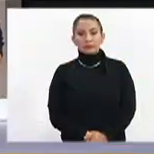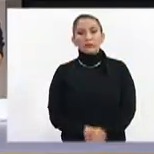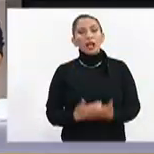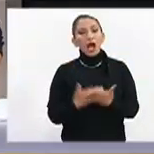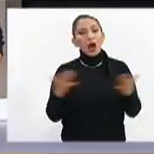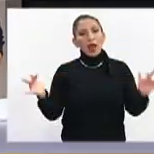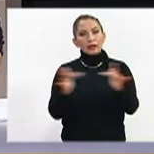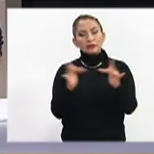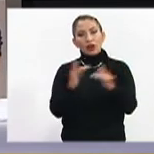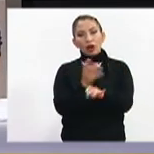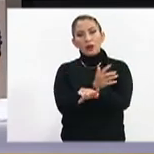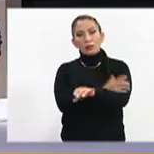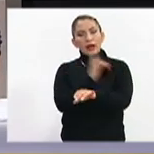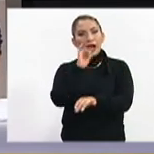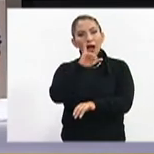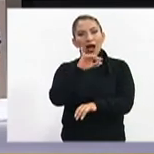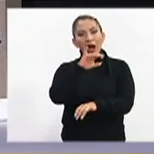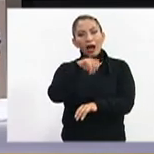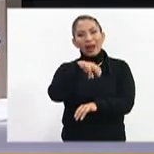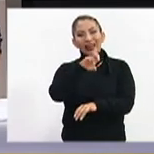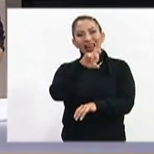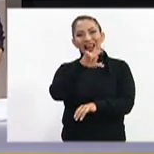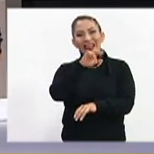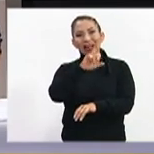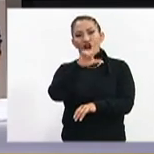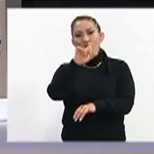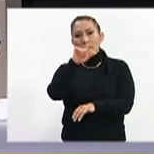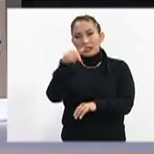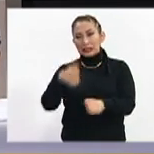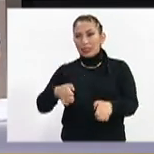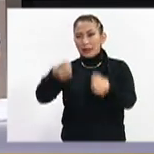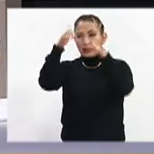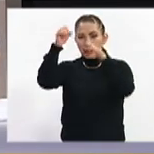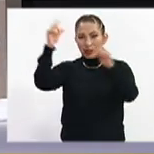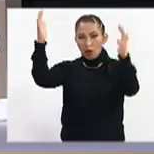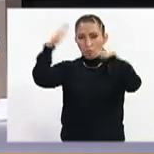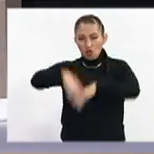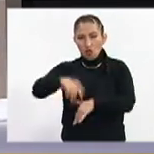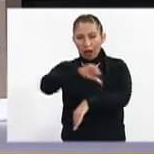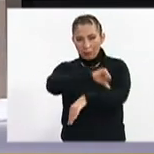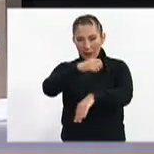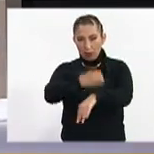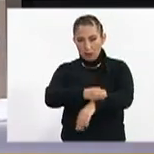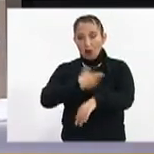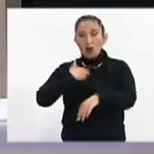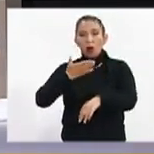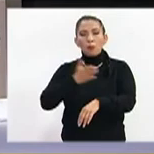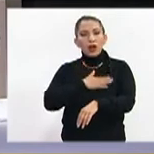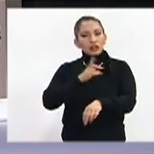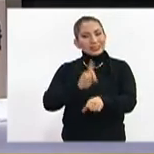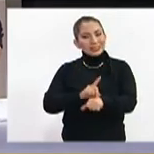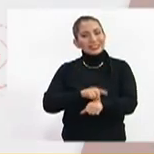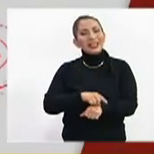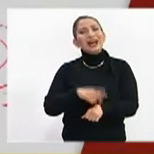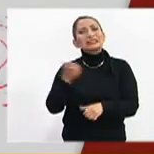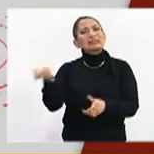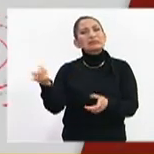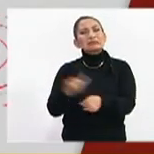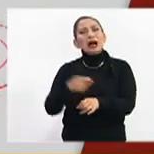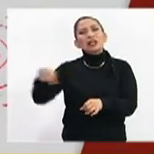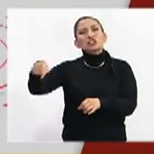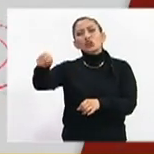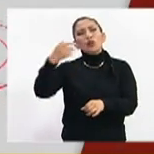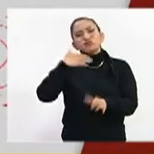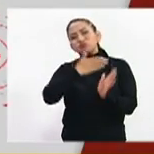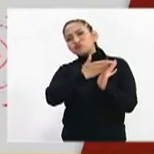Nos vamos a enlazar con nuestra compañera Jacqueline López. Ella está en el edificio que se derrumbó en Álvaro Obregón. Jackie, muy buenos días. ¿Qué ha sucedido